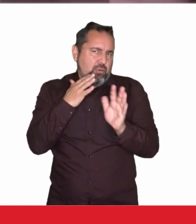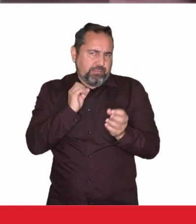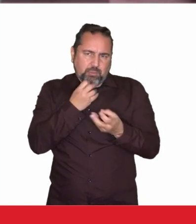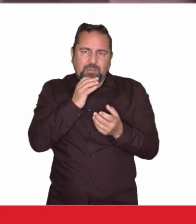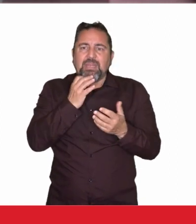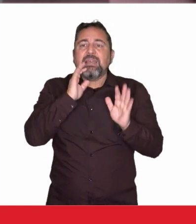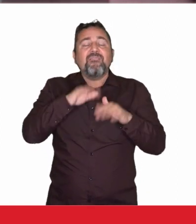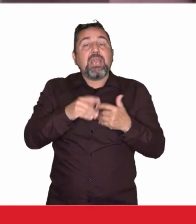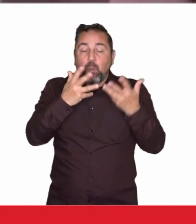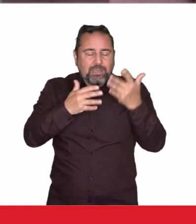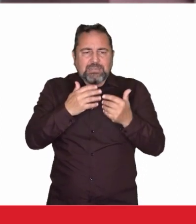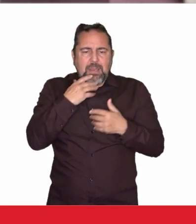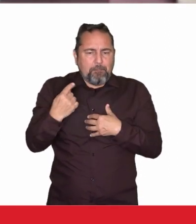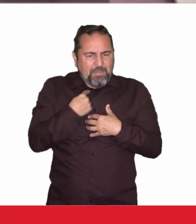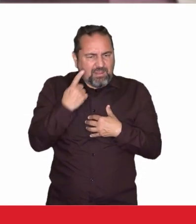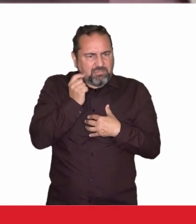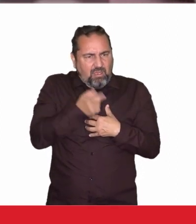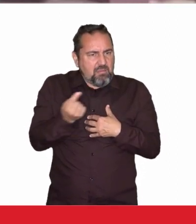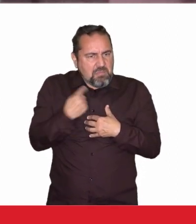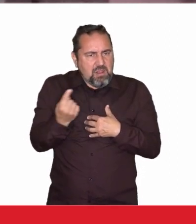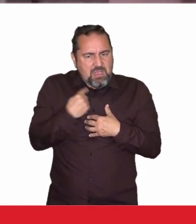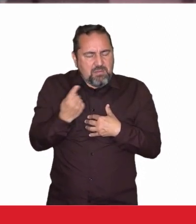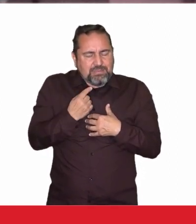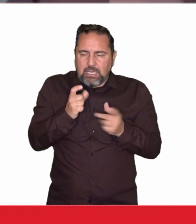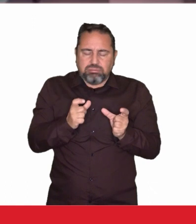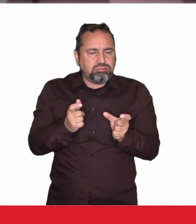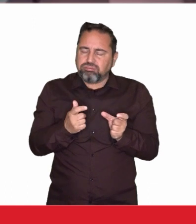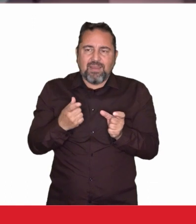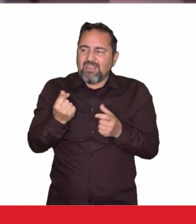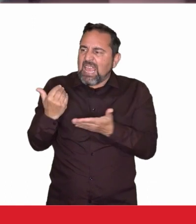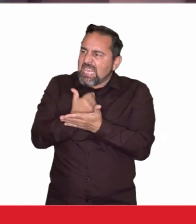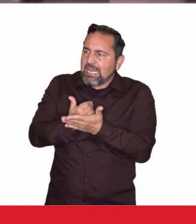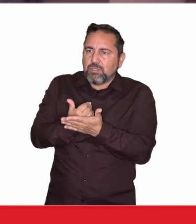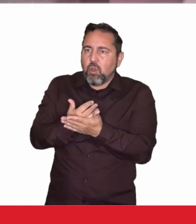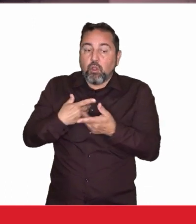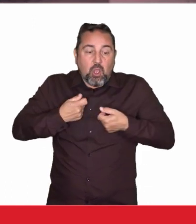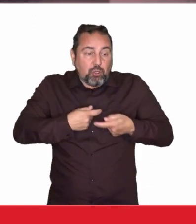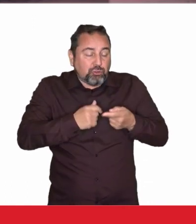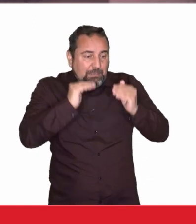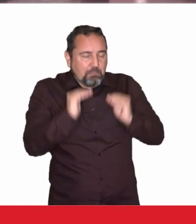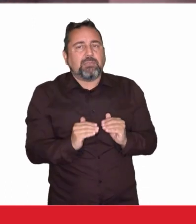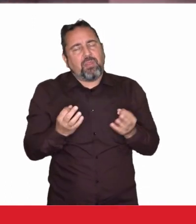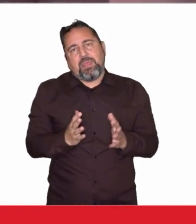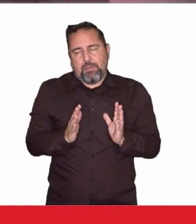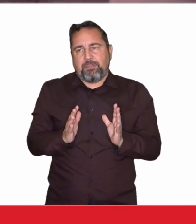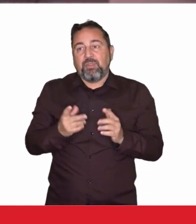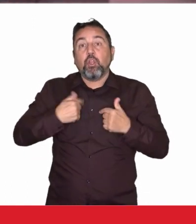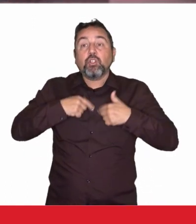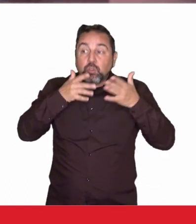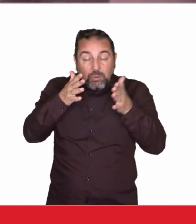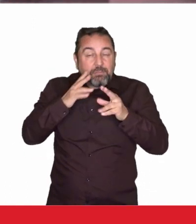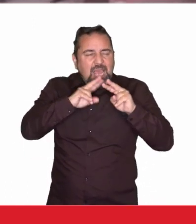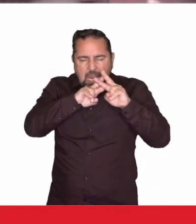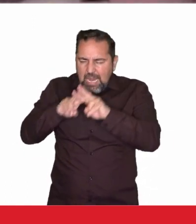así súper rápido. Vale, cuando no salen las cuentas y hay pérdidas sistemáticas, enseguida la gente dice, me faltan ingresos o tengo que reducir